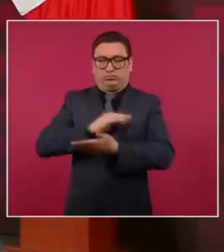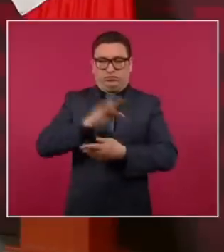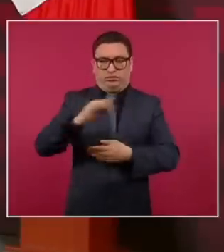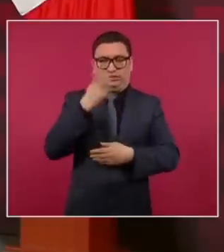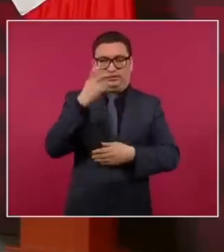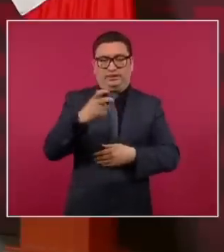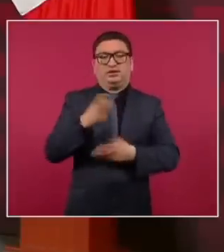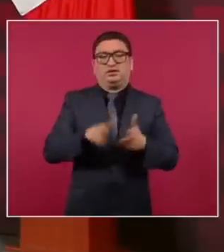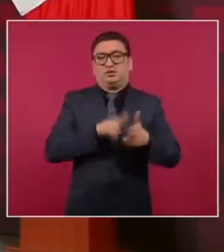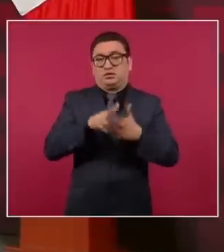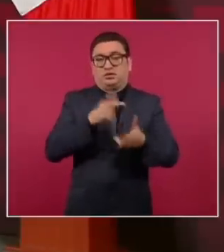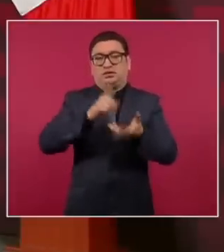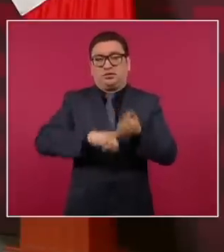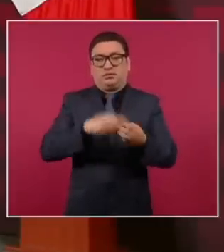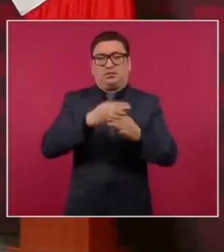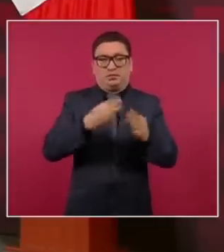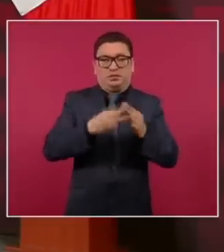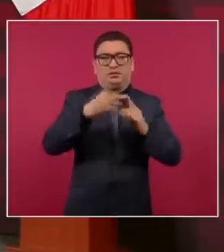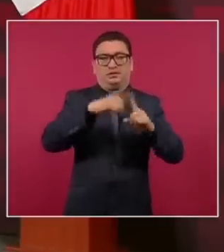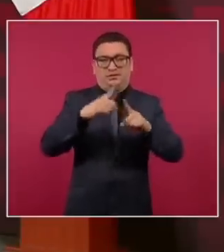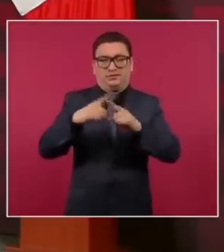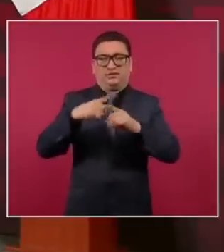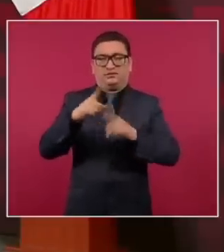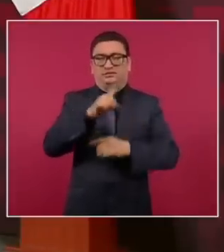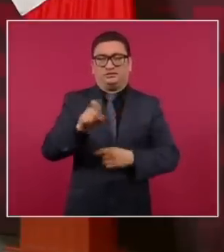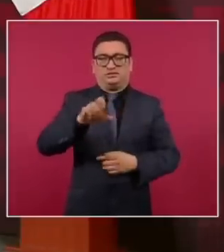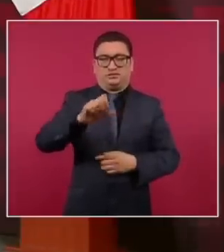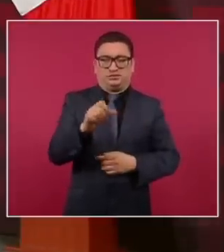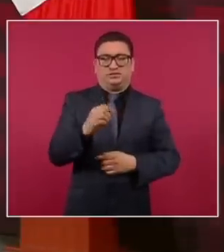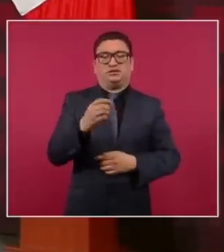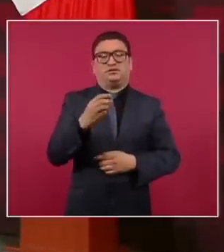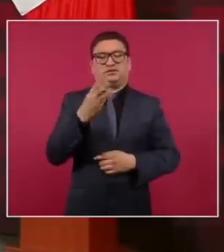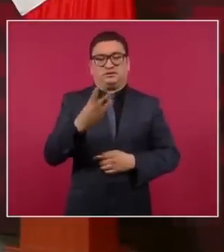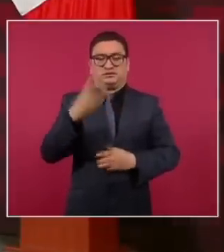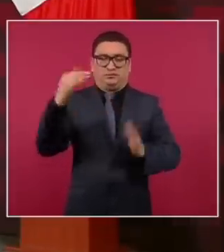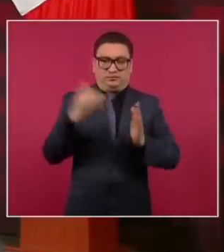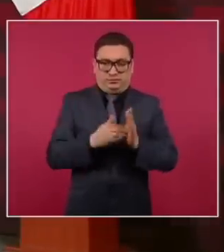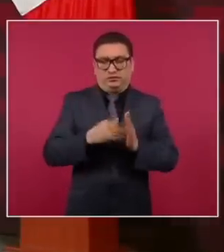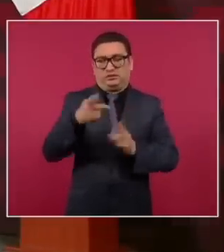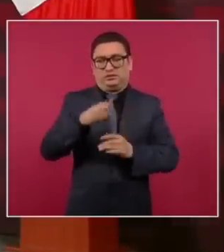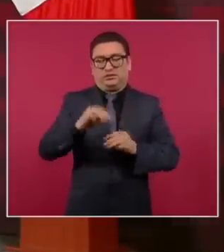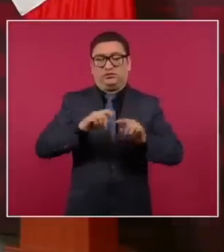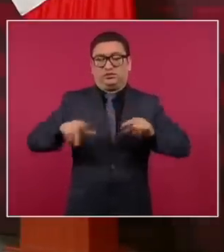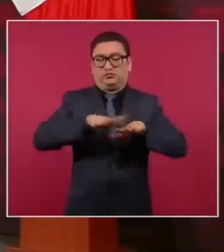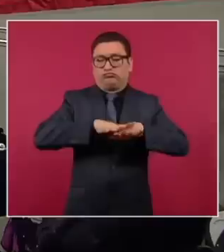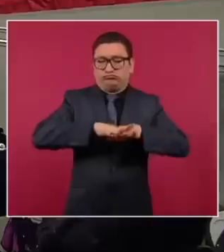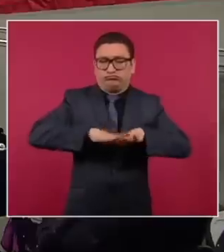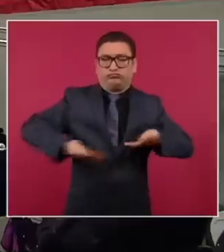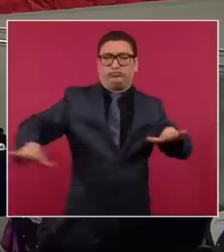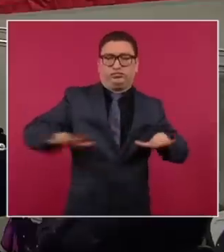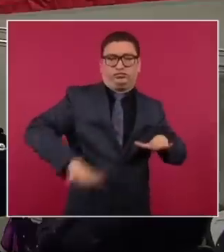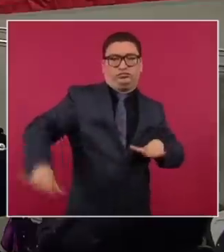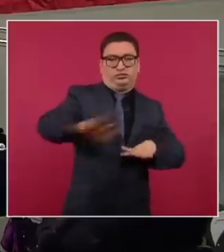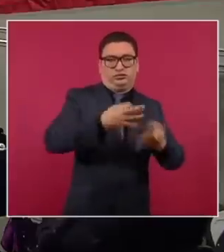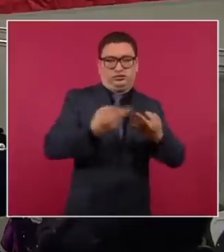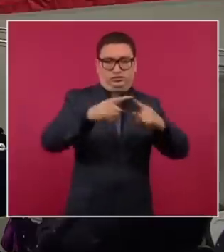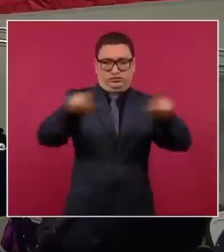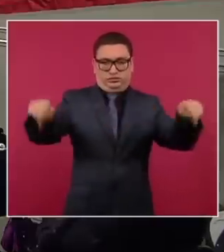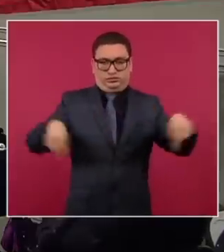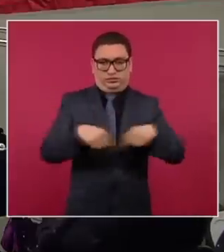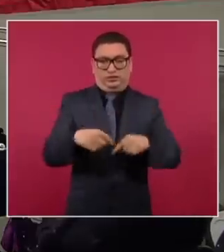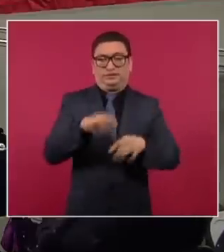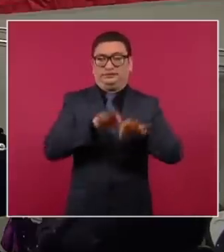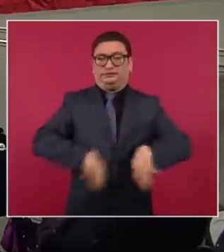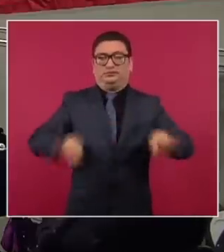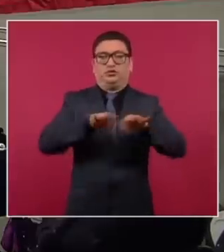de materiales involucradas, más de 177,000 metros cúbicos de terraplén, por ejemplo. Y algo muy importante es que se está